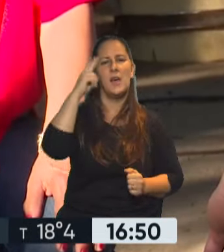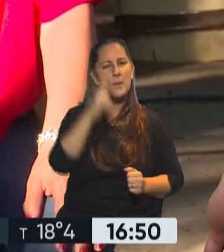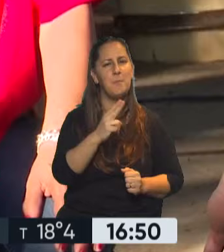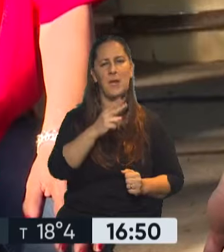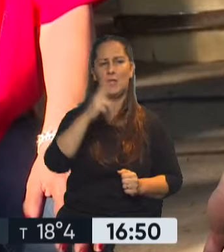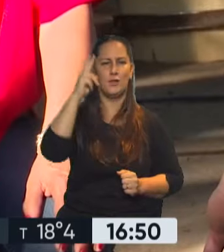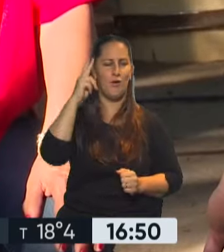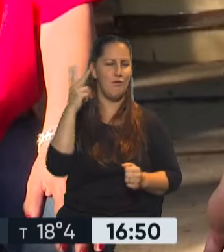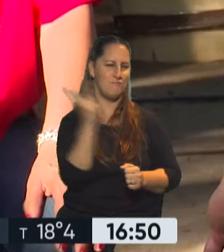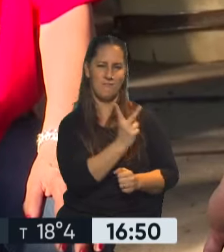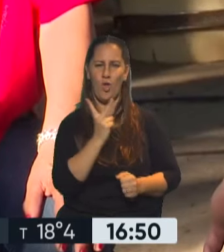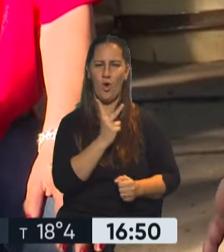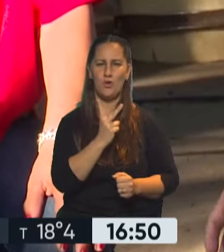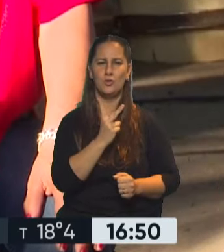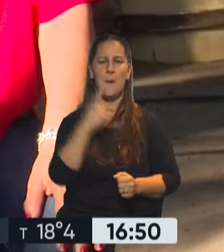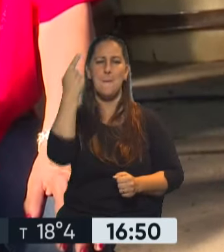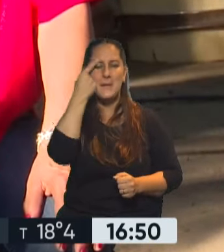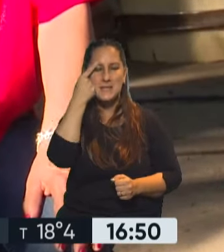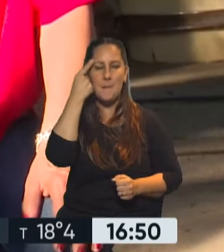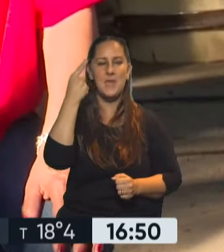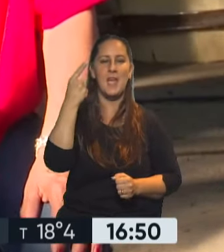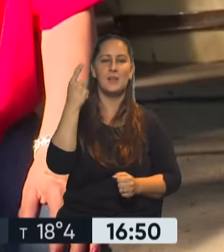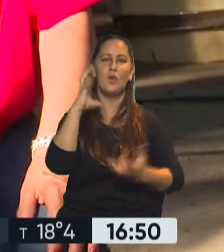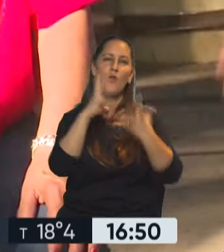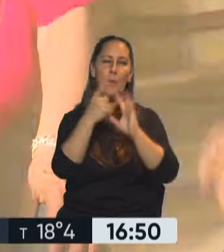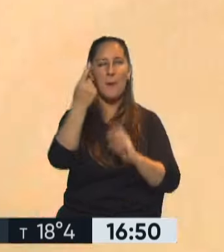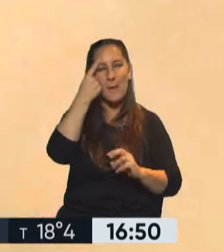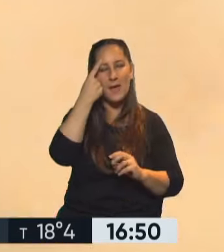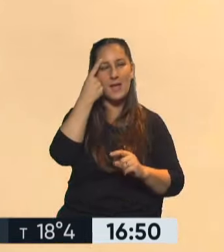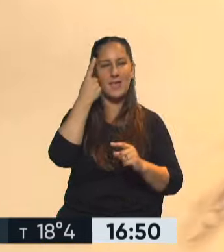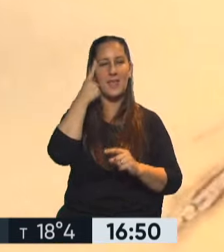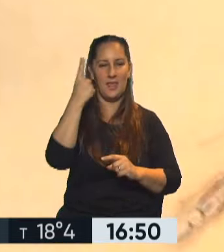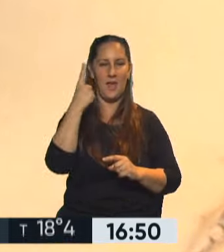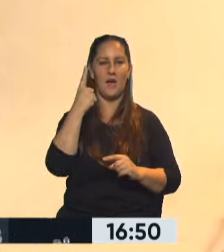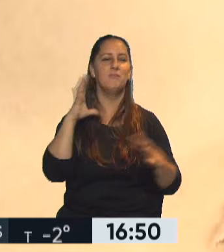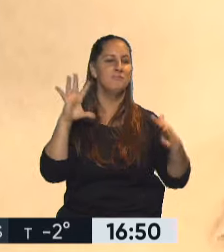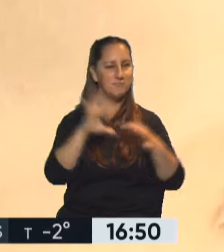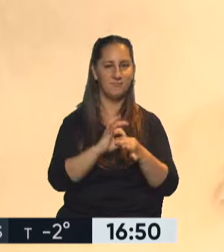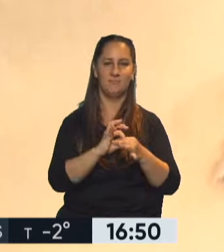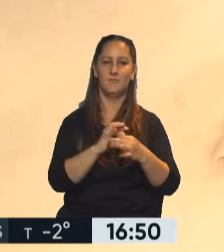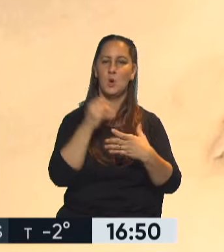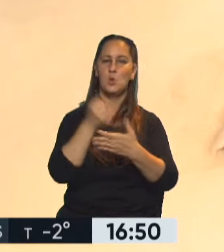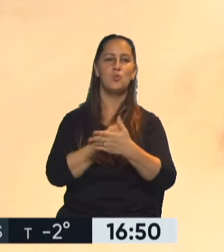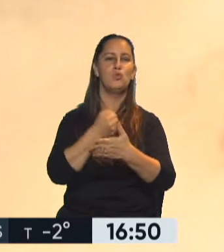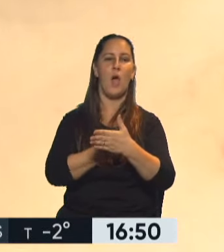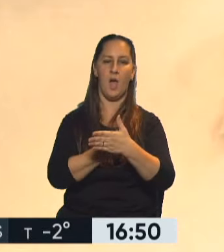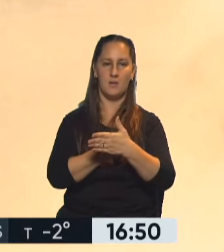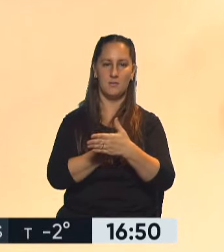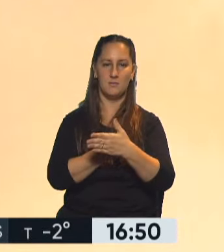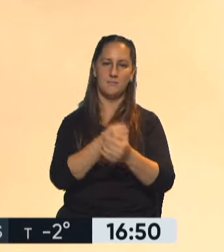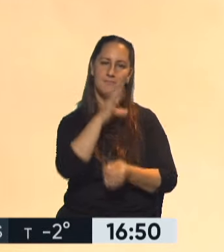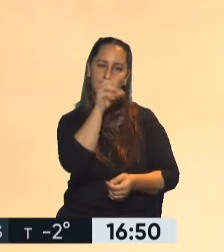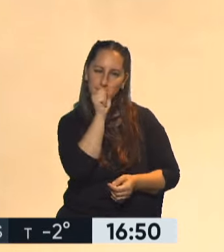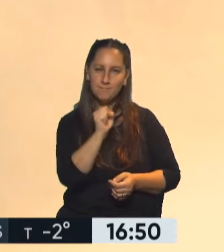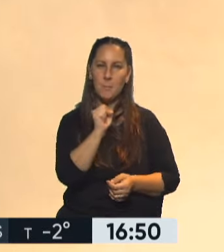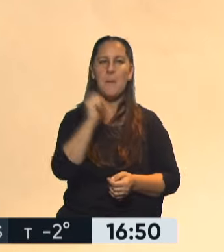dos, con nuestros pensamientos y en nuestra forma de ver las ideas. Pero nos une esto, de luchar y resistir para que la